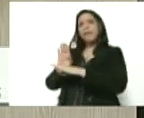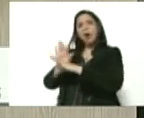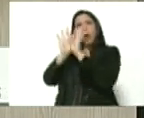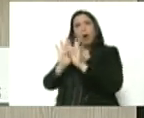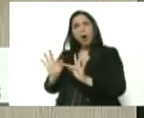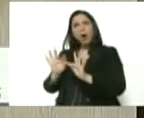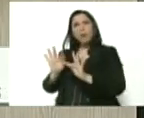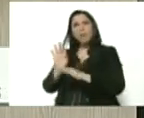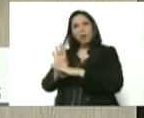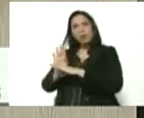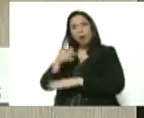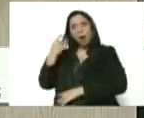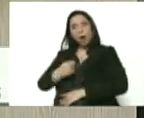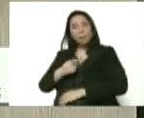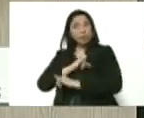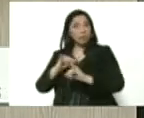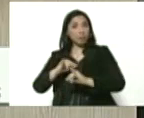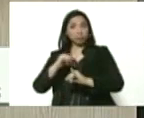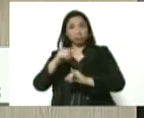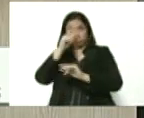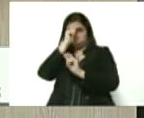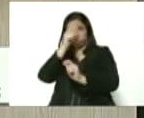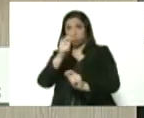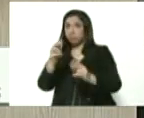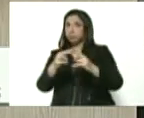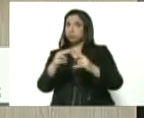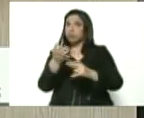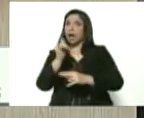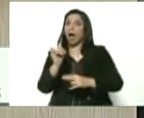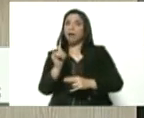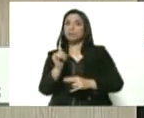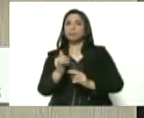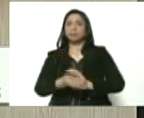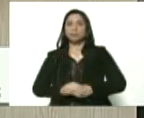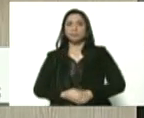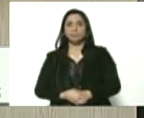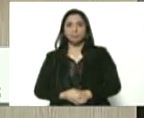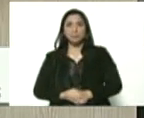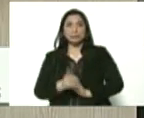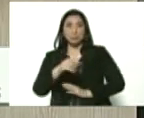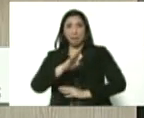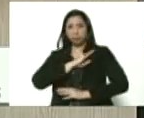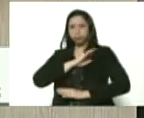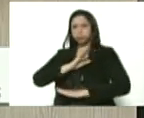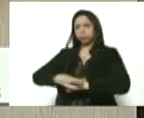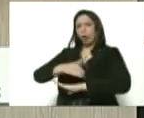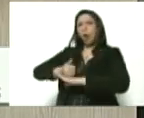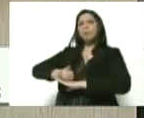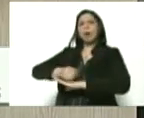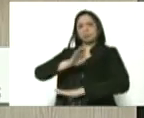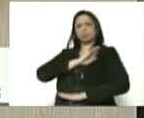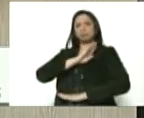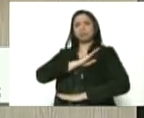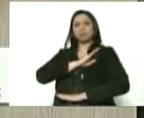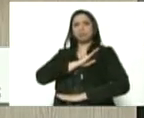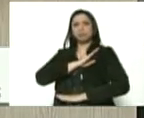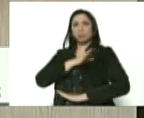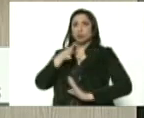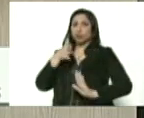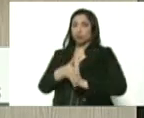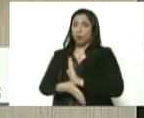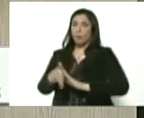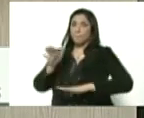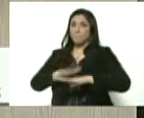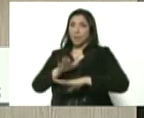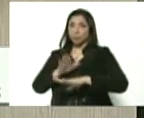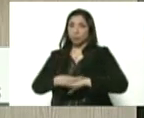allí. Reconoce de manera plena la existencia y la autoría de los hechos